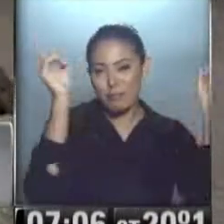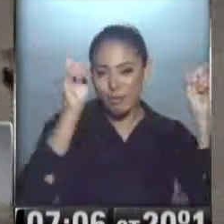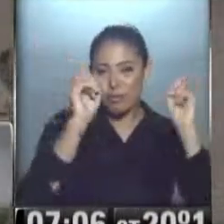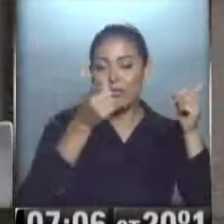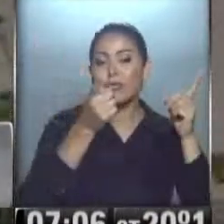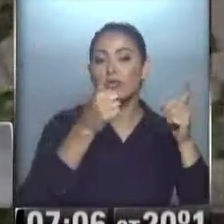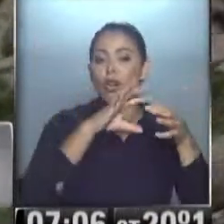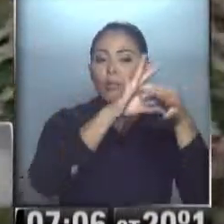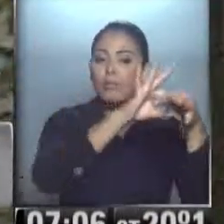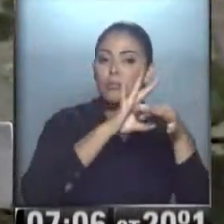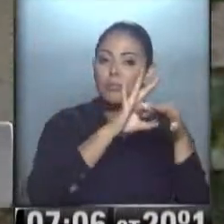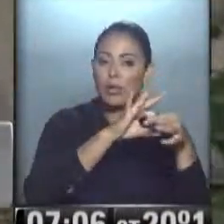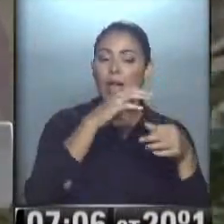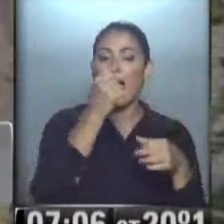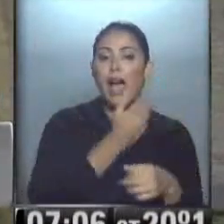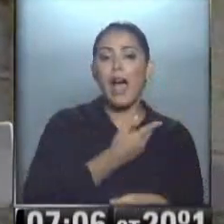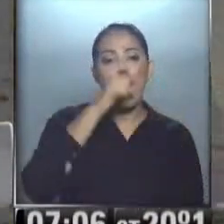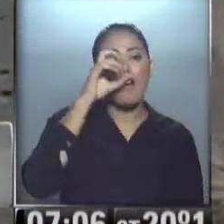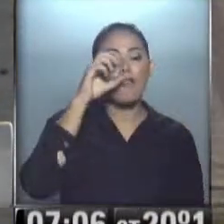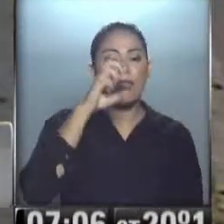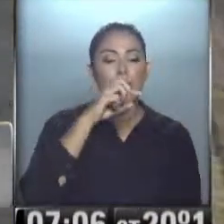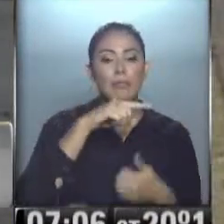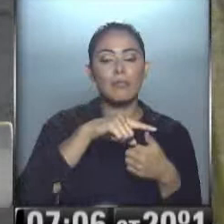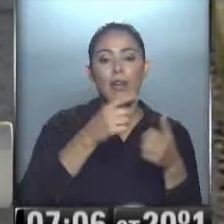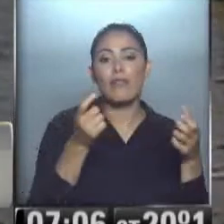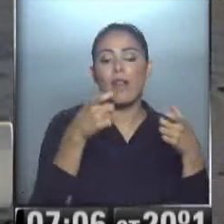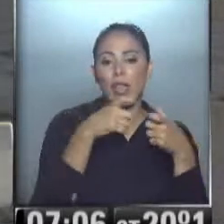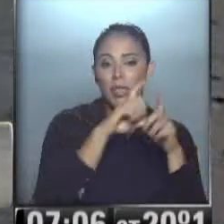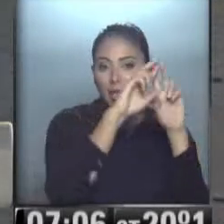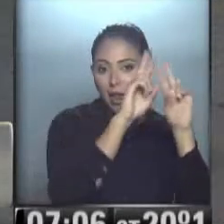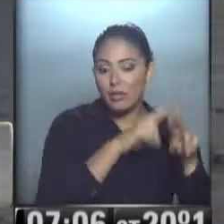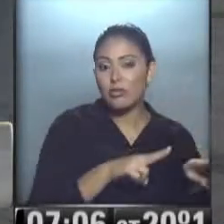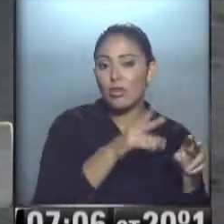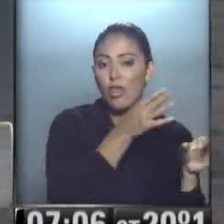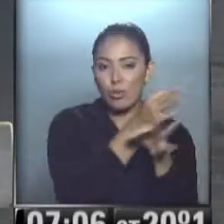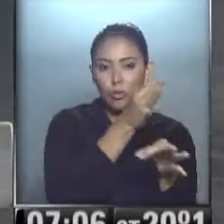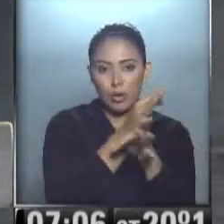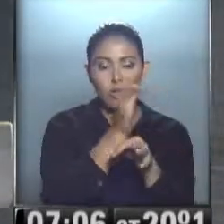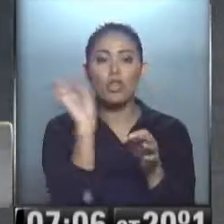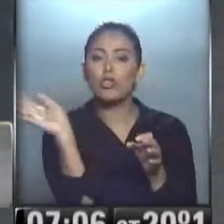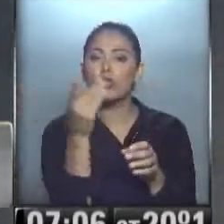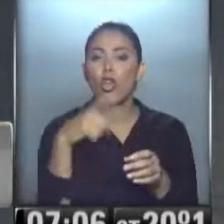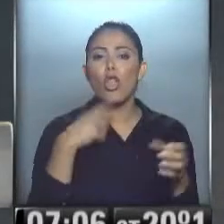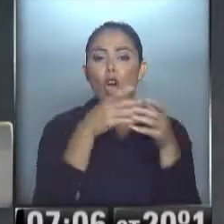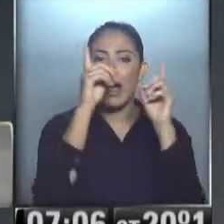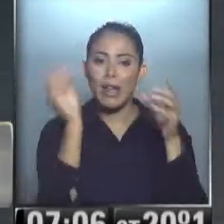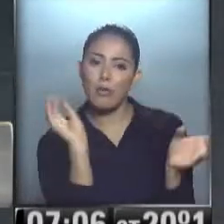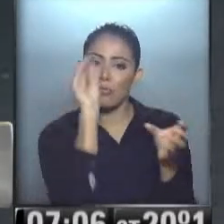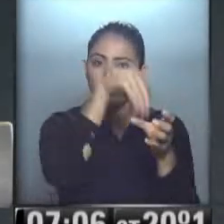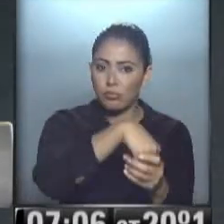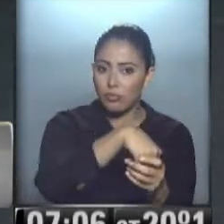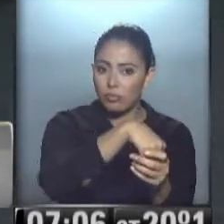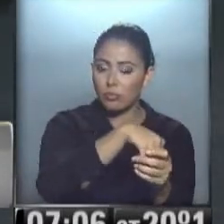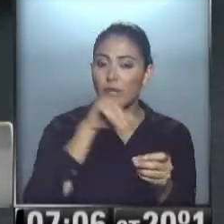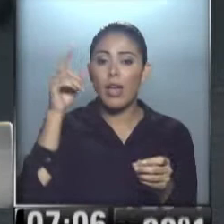los nucleados dentro de la fed la federación de educadores por areces todos los por supuestos gremios que la convocan y la integran